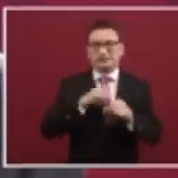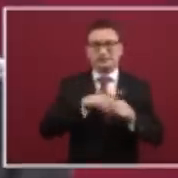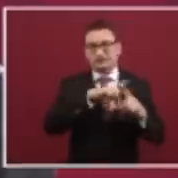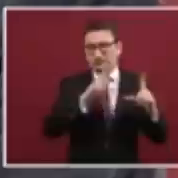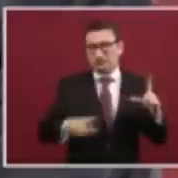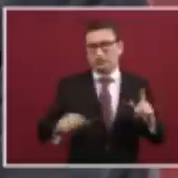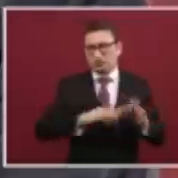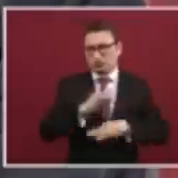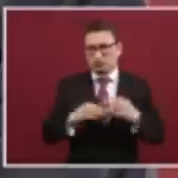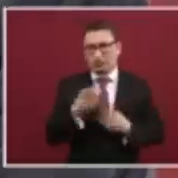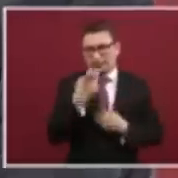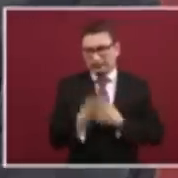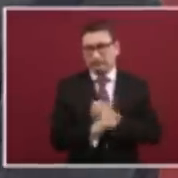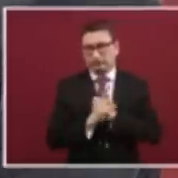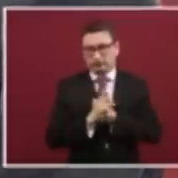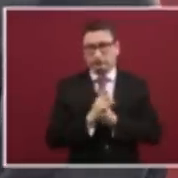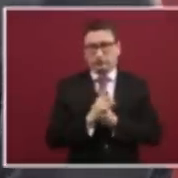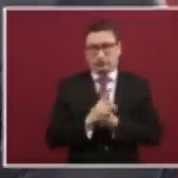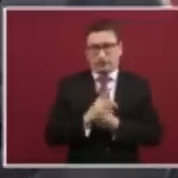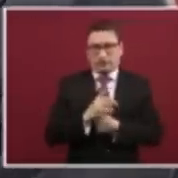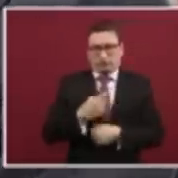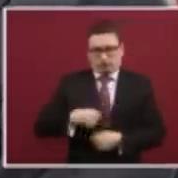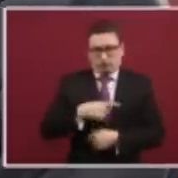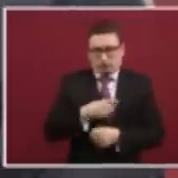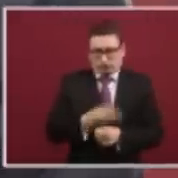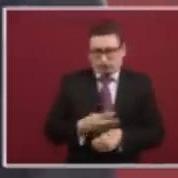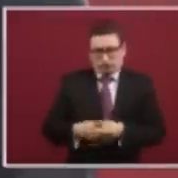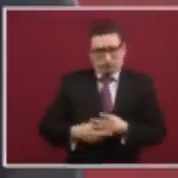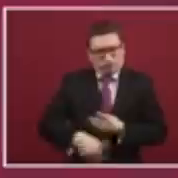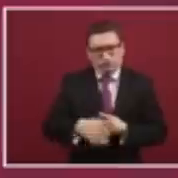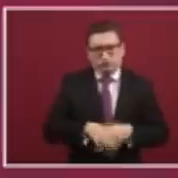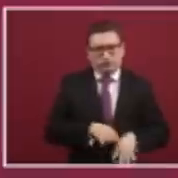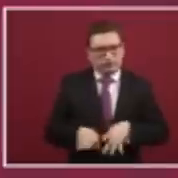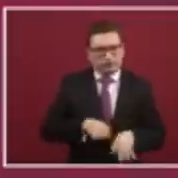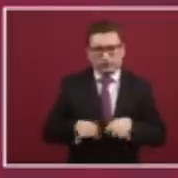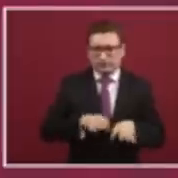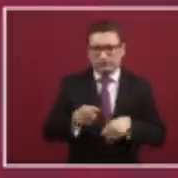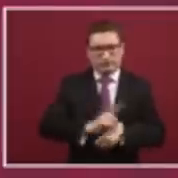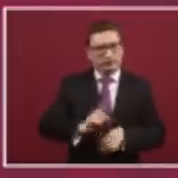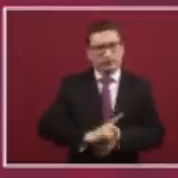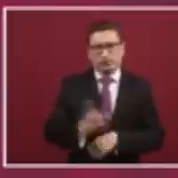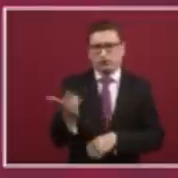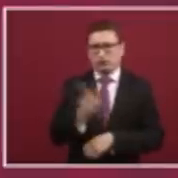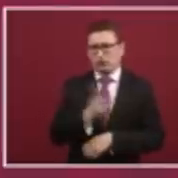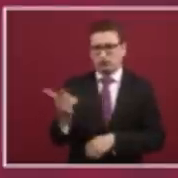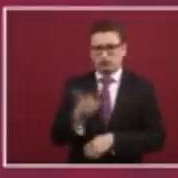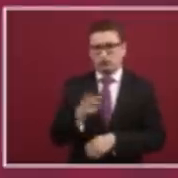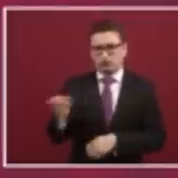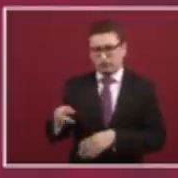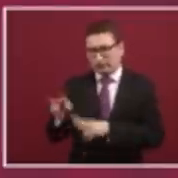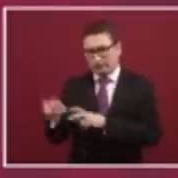Entonces, estamos trabajando todos los días en los dos y en otros,